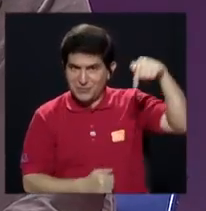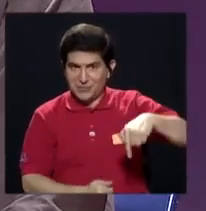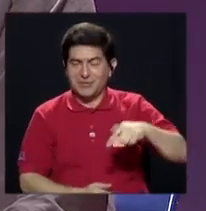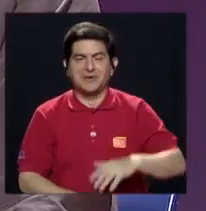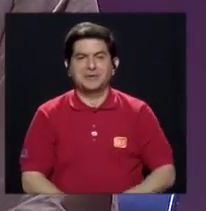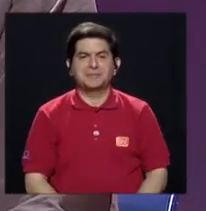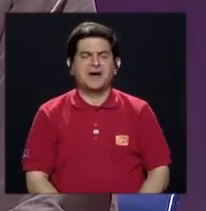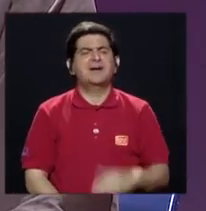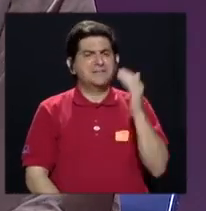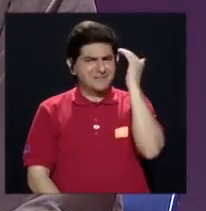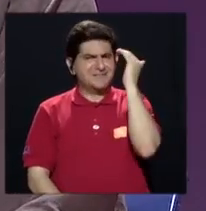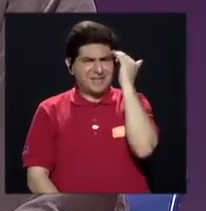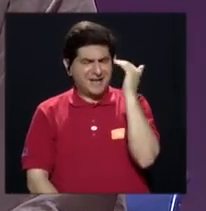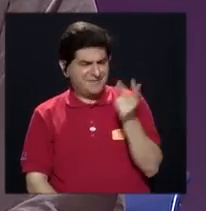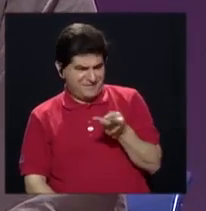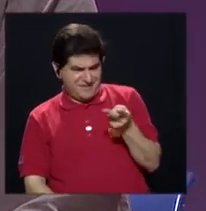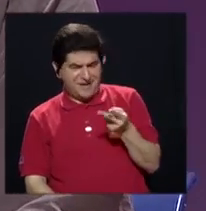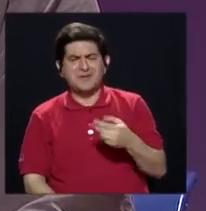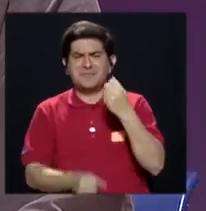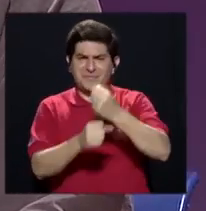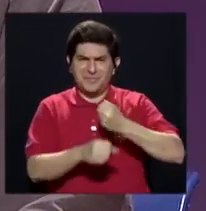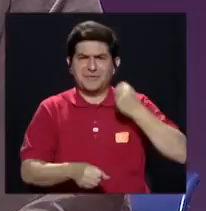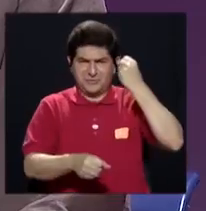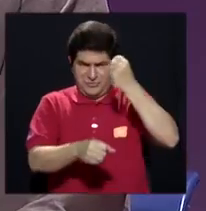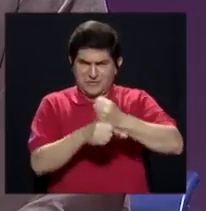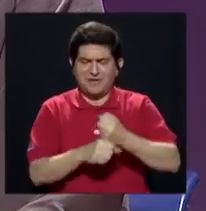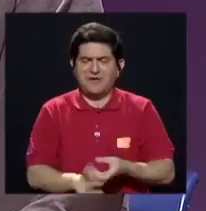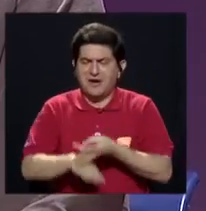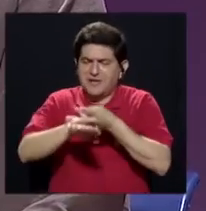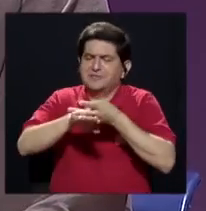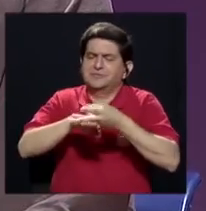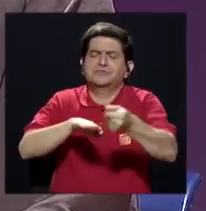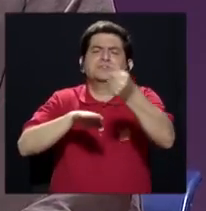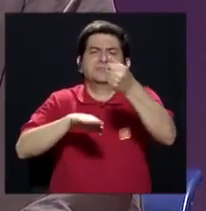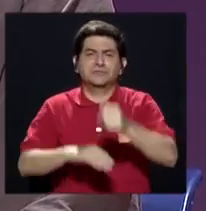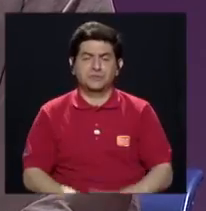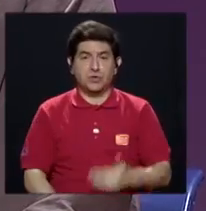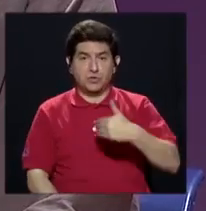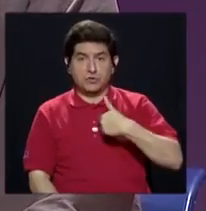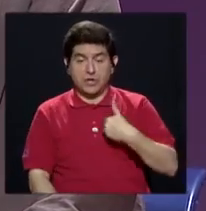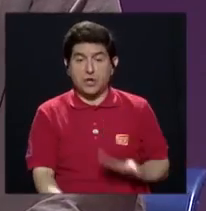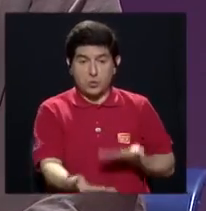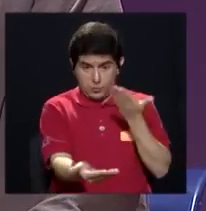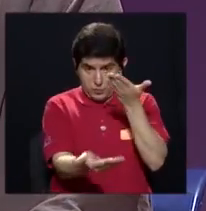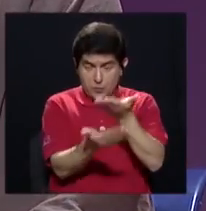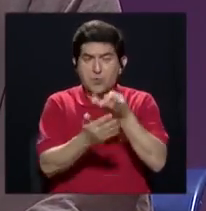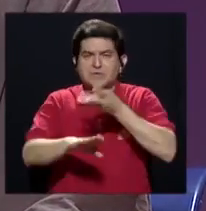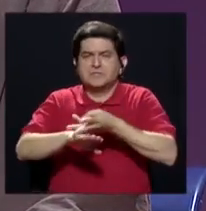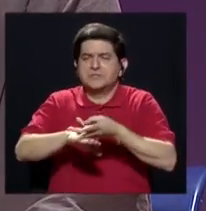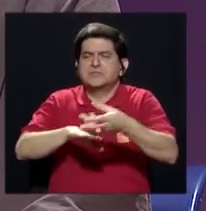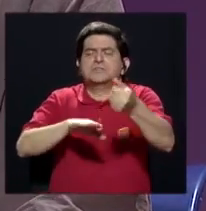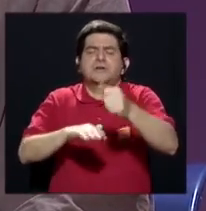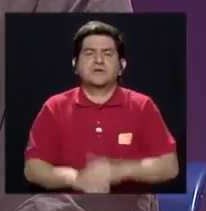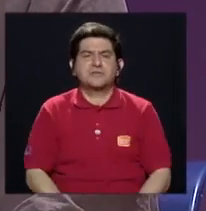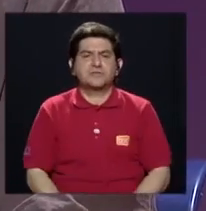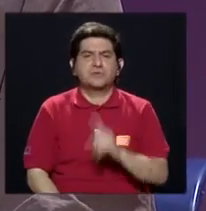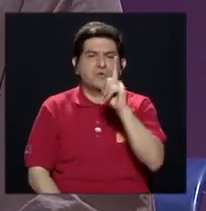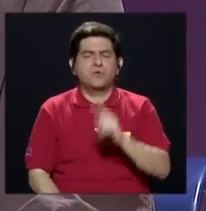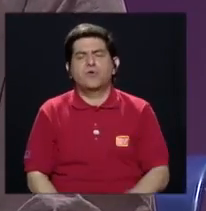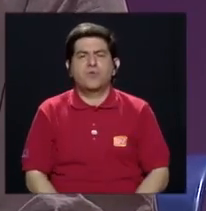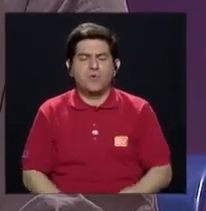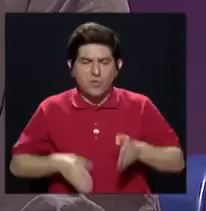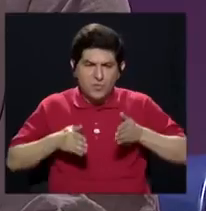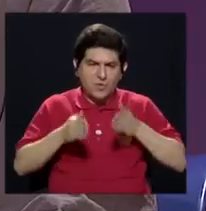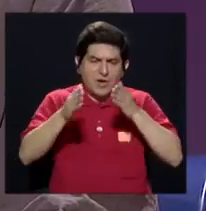este porque sabemos que ustedes están haciendo un trabajo de de sanación y que tienen también una propuesta de sanación como camino cósmico político